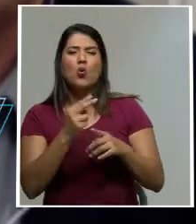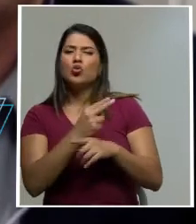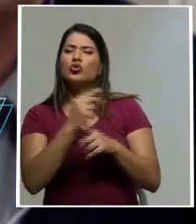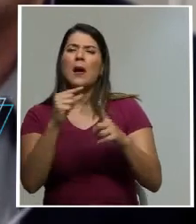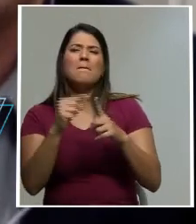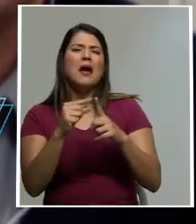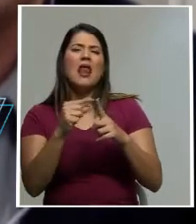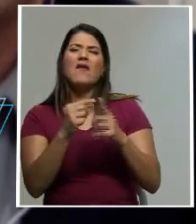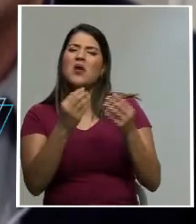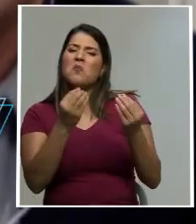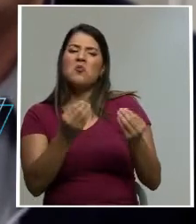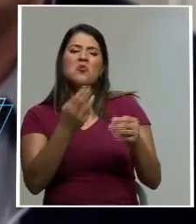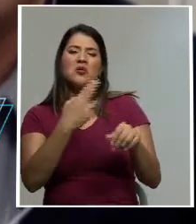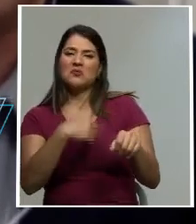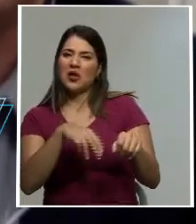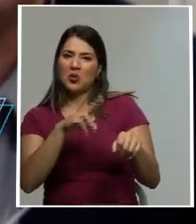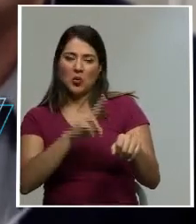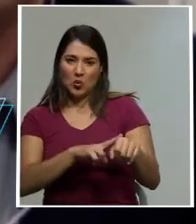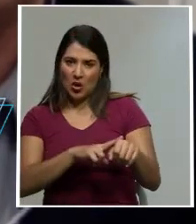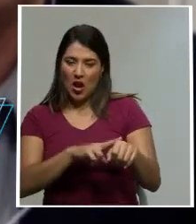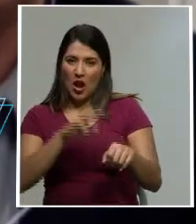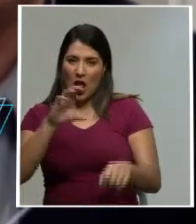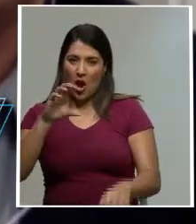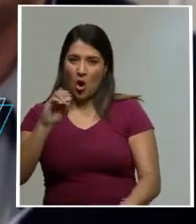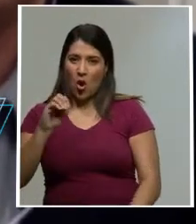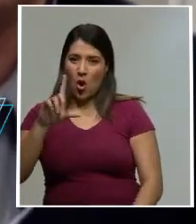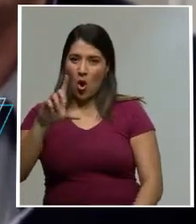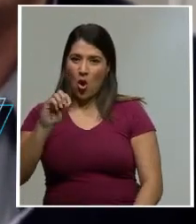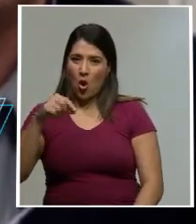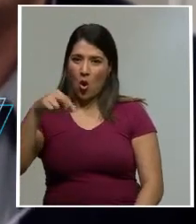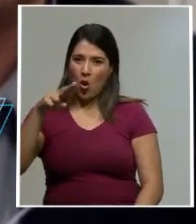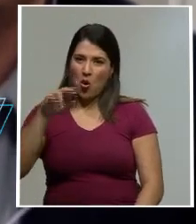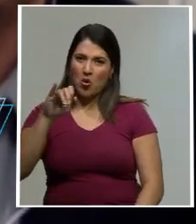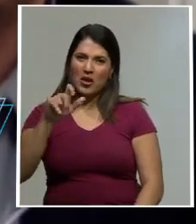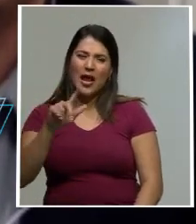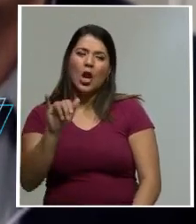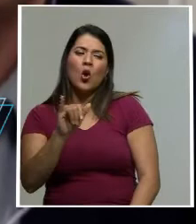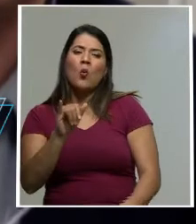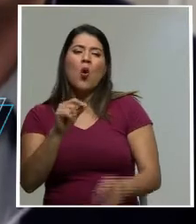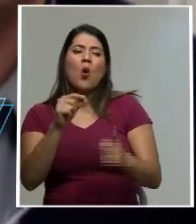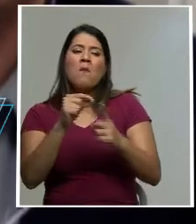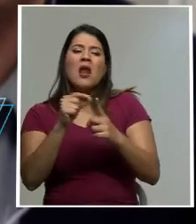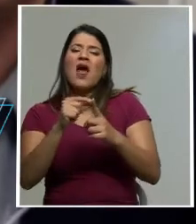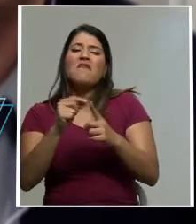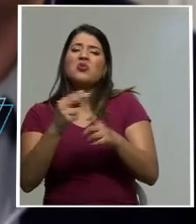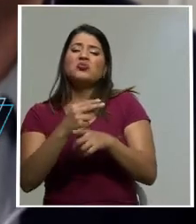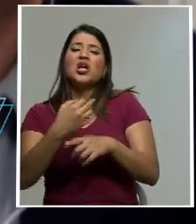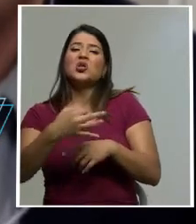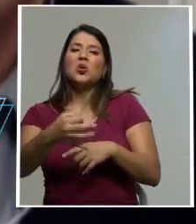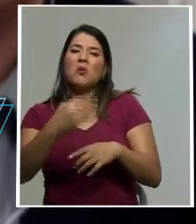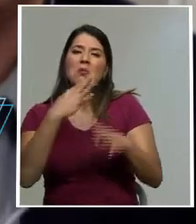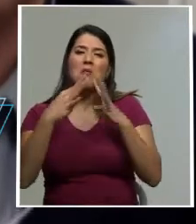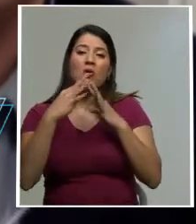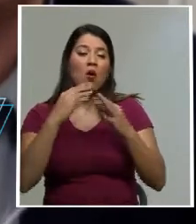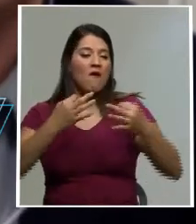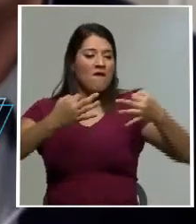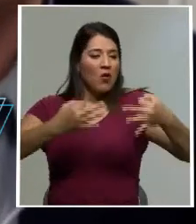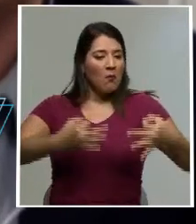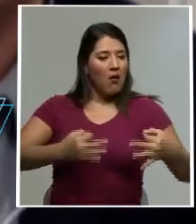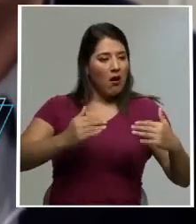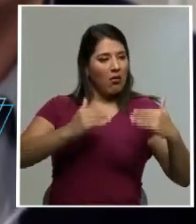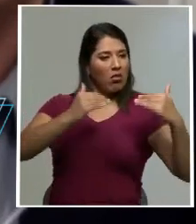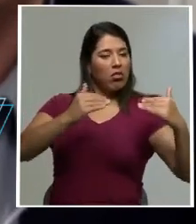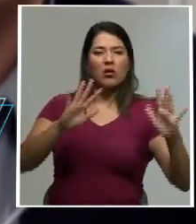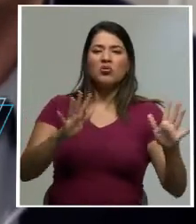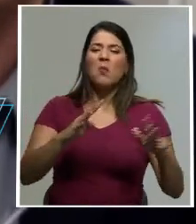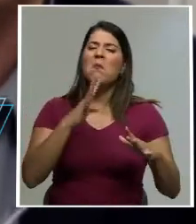una mirada que ve lo extraordinario en lo cotidiano, una especie de renegar de